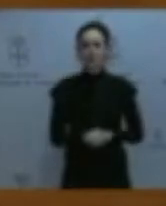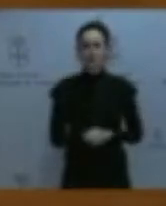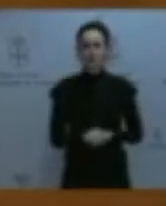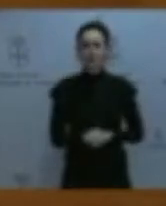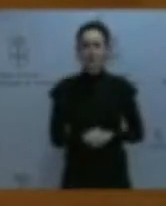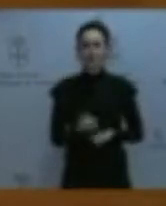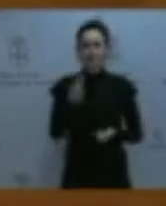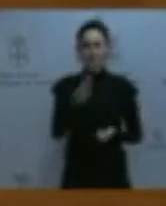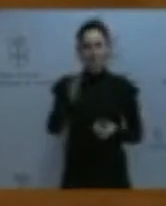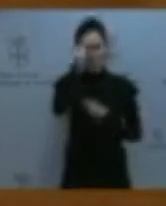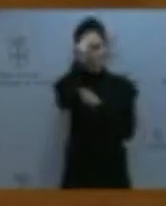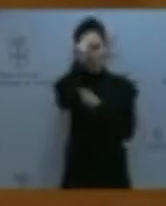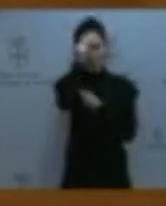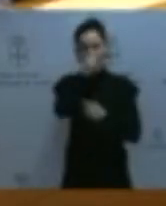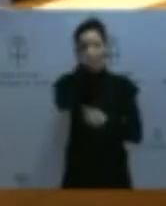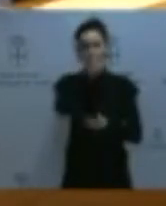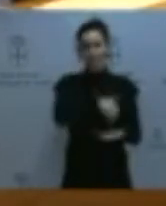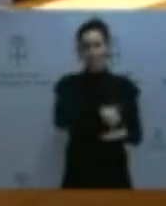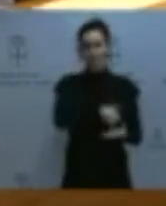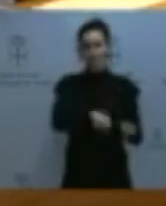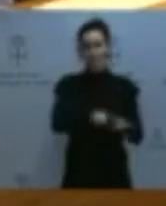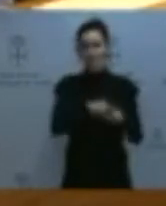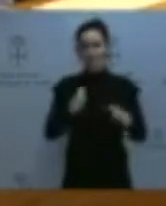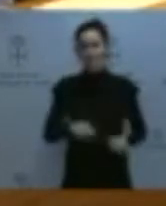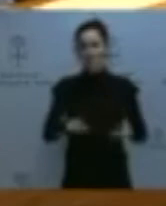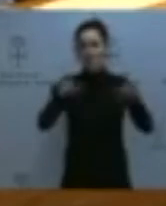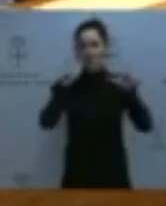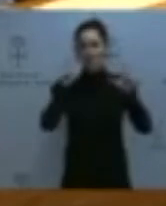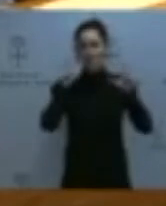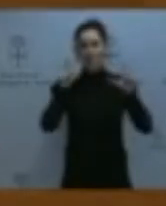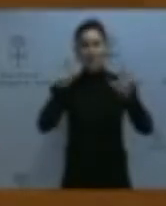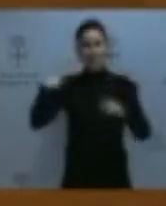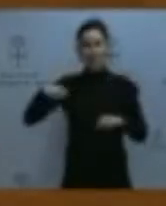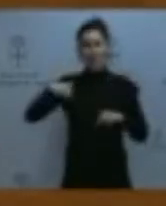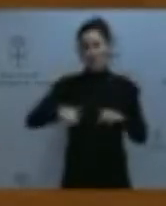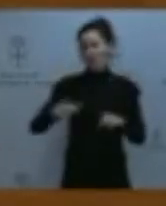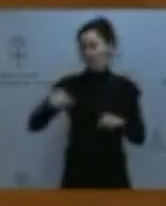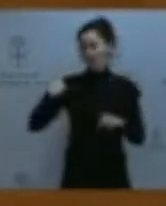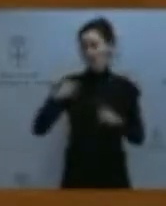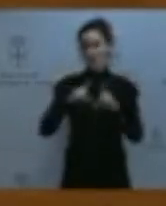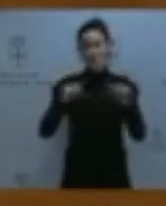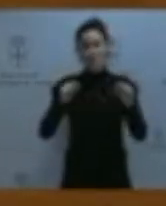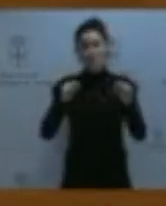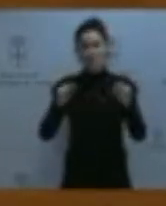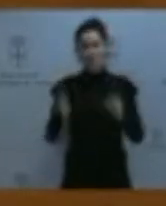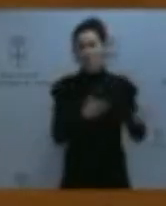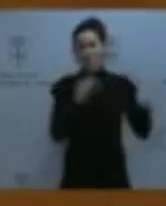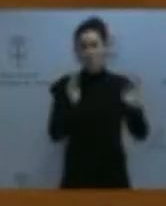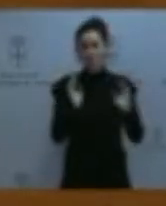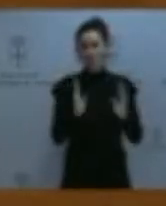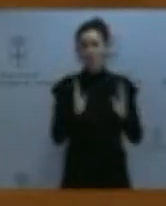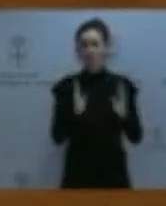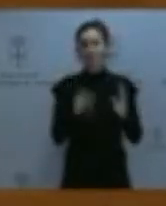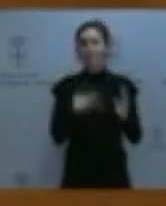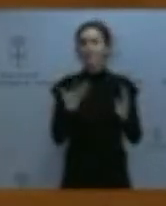PP considera que con un PSOE tan débil y con nuestro insigne presidente en sus últimas etapas en Asturias, y quién sabe si con algún dorado retiro en más